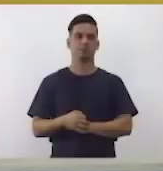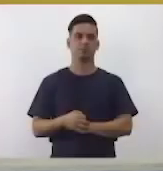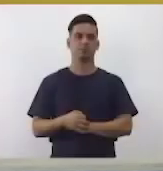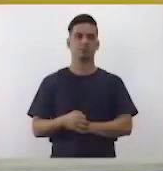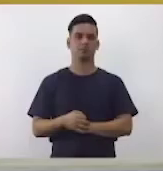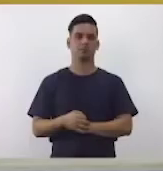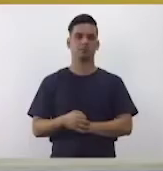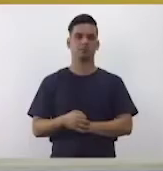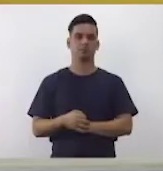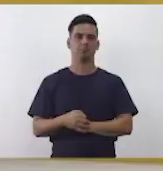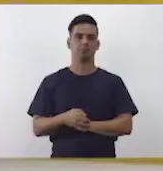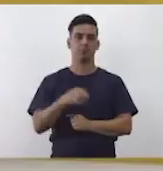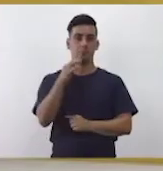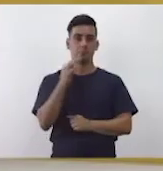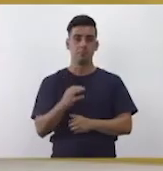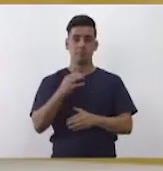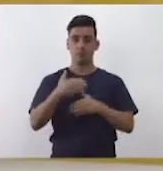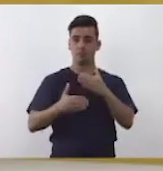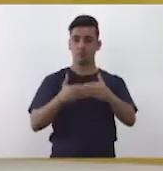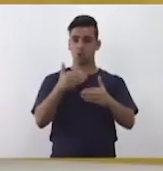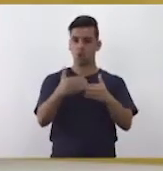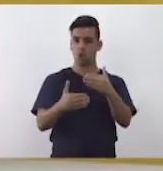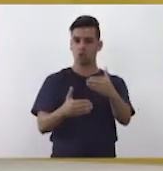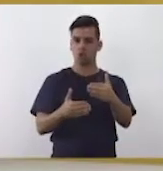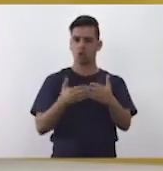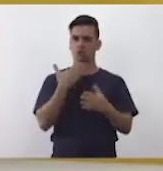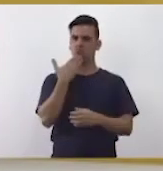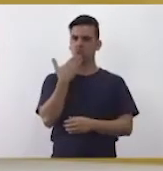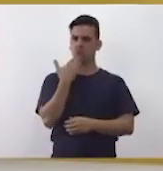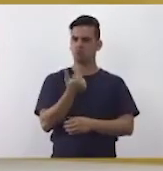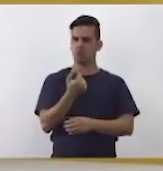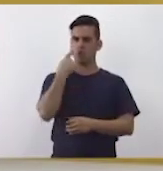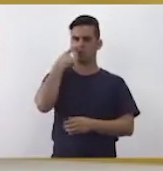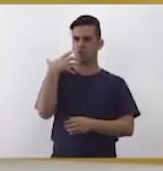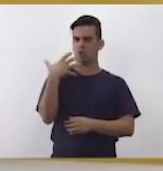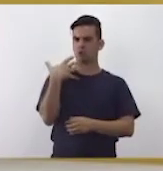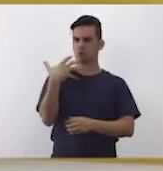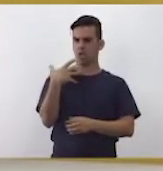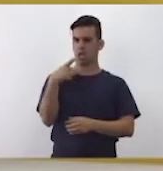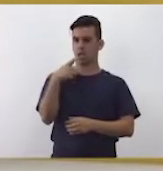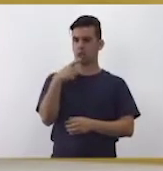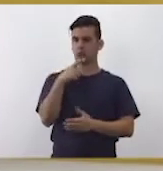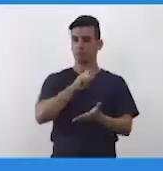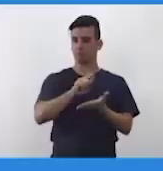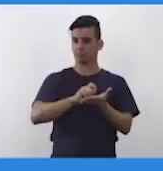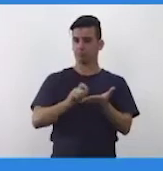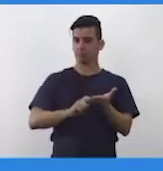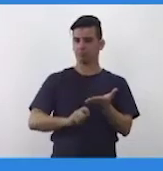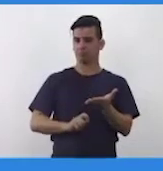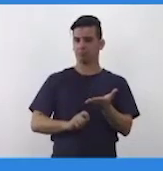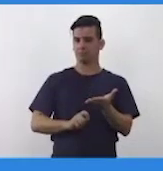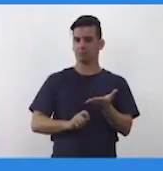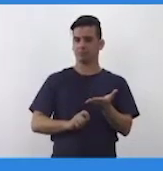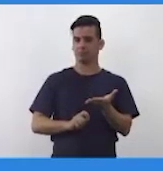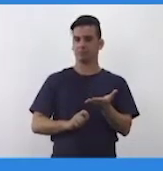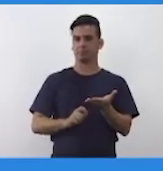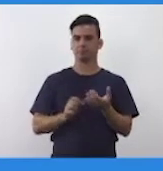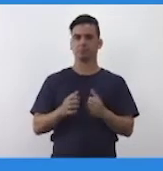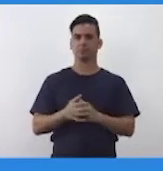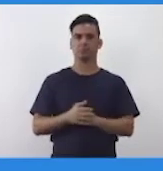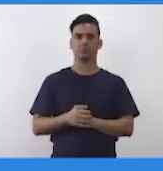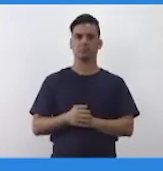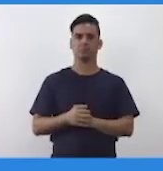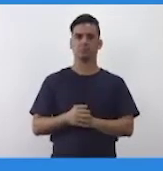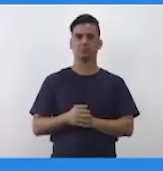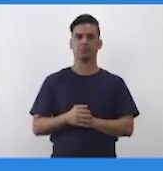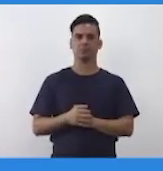En este proceso es bueno puntualizar y que tú tomes esta nota. Ocurren